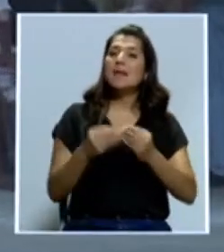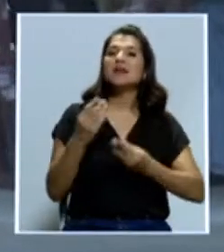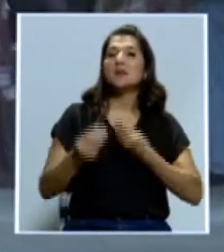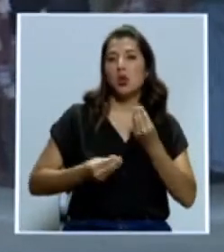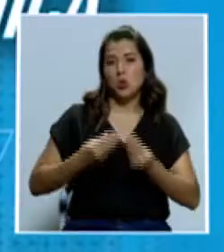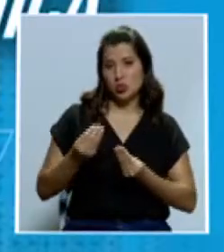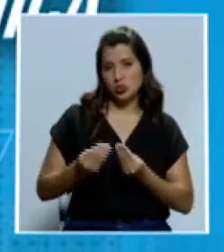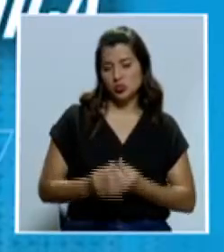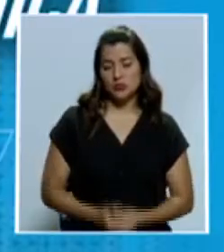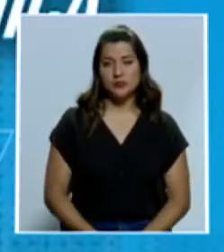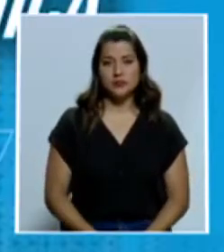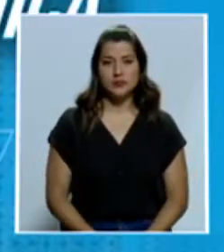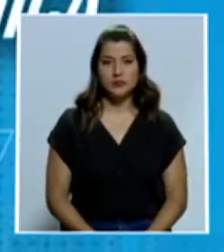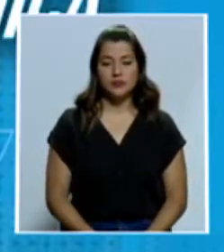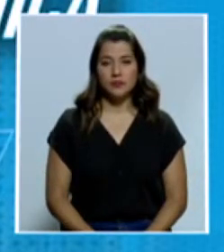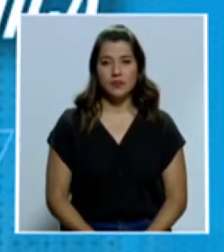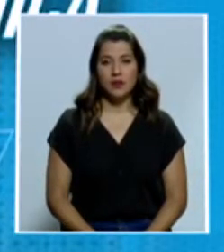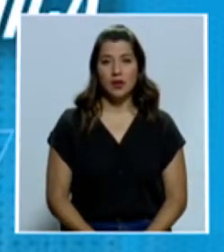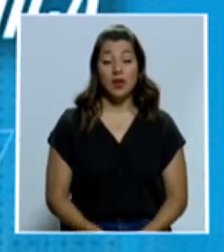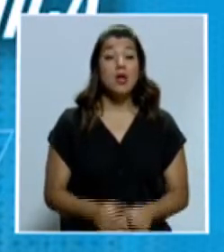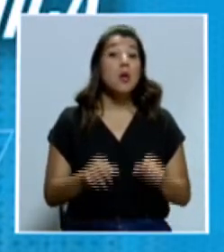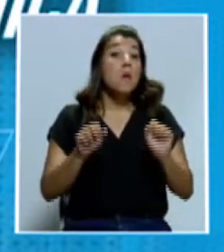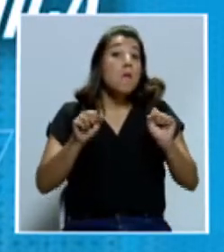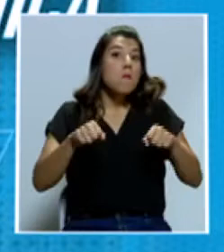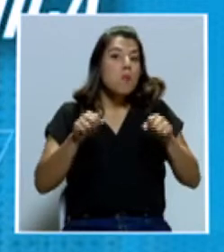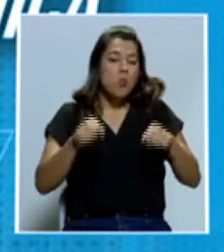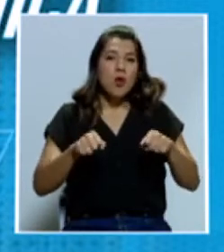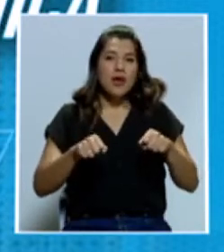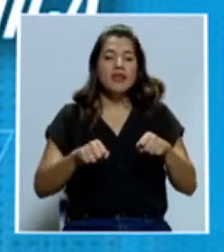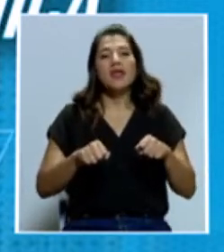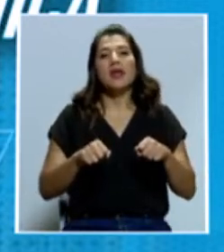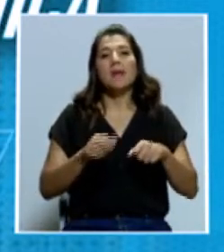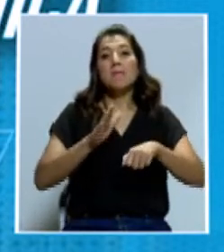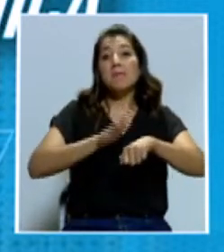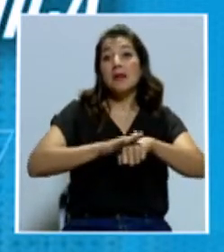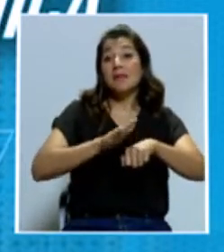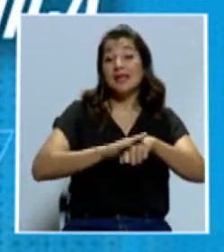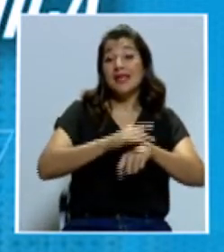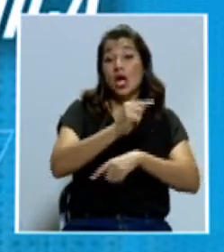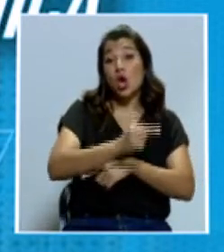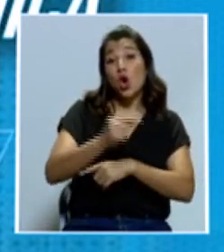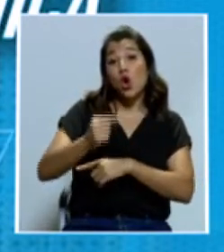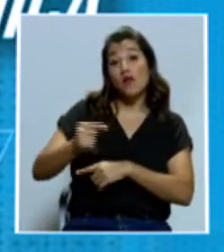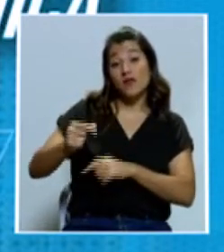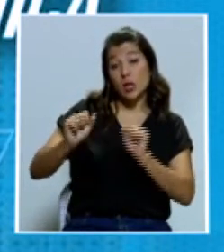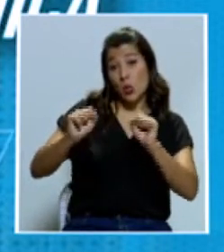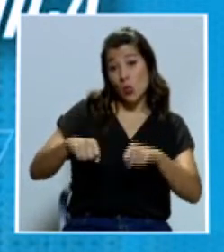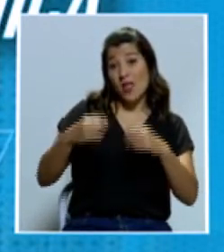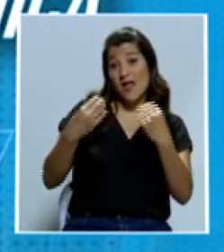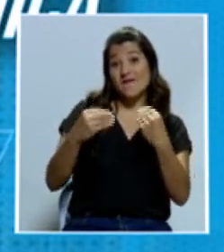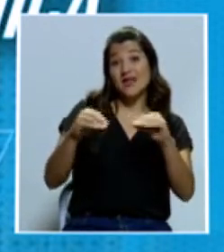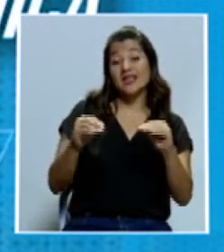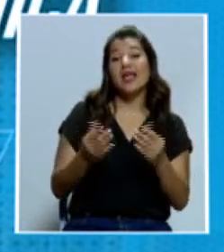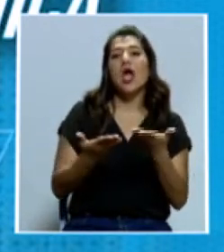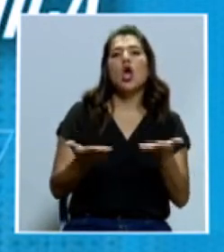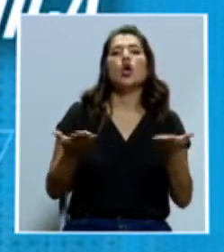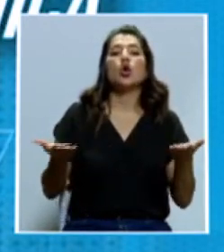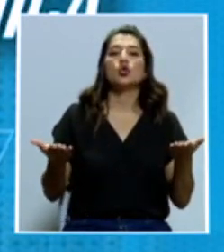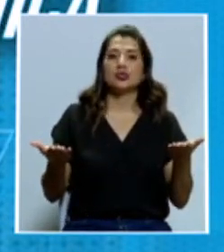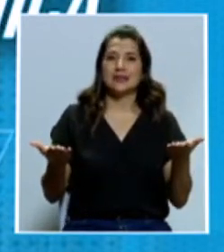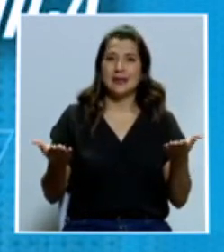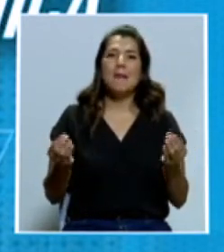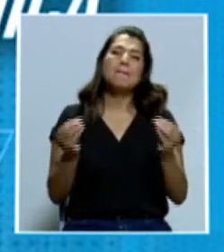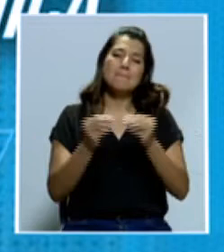depósito. El abrir la posibilidad a que el depósito libre de Golfito pueda vender cosas más allá de lo que está en